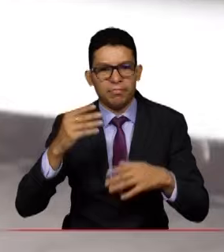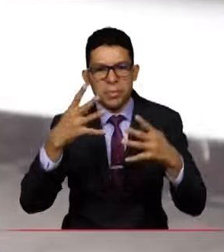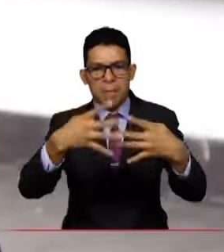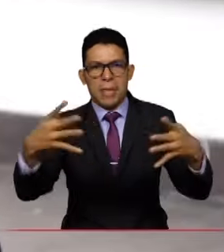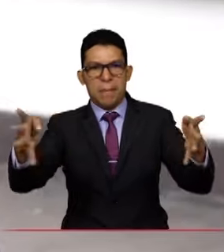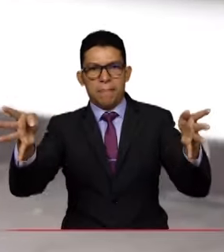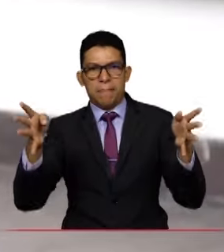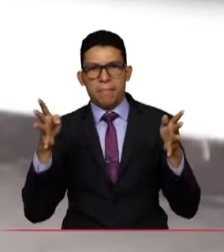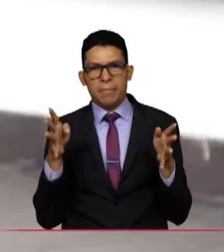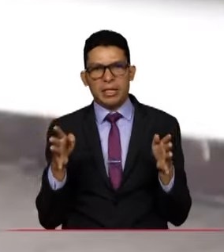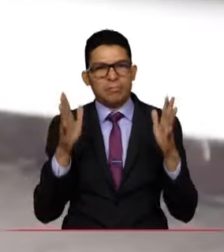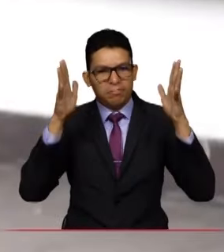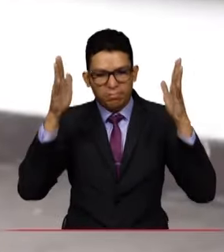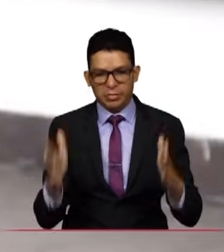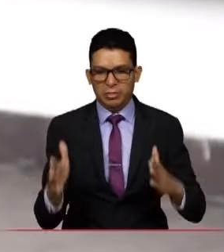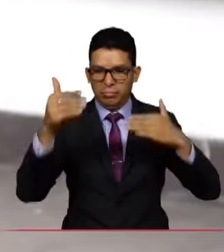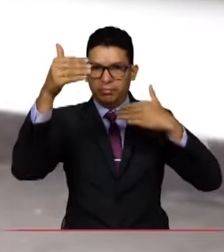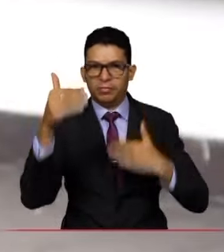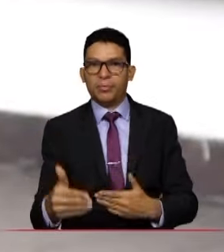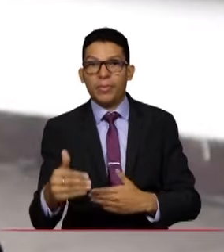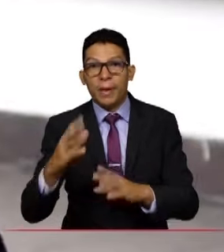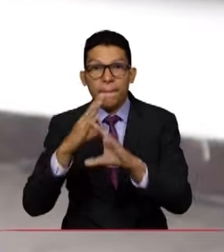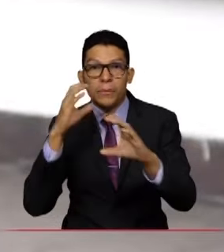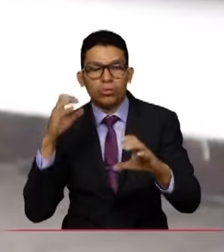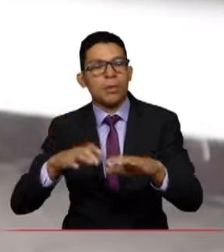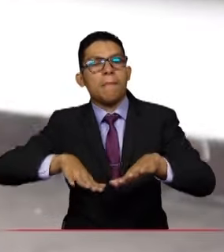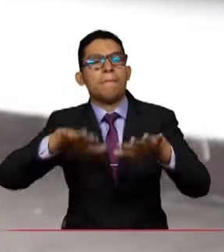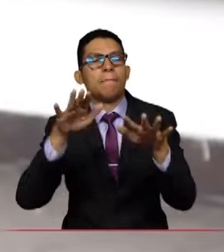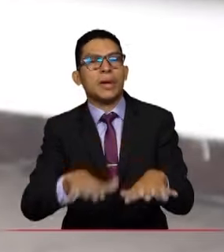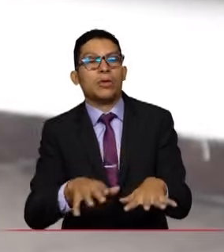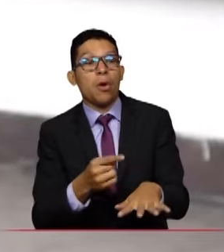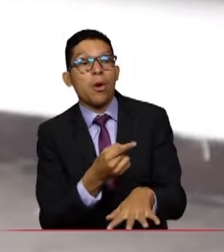candado, interceptando dicha caravana en la que